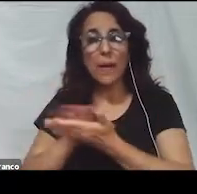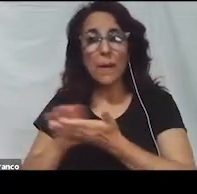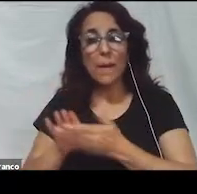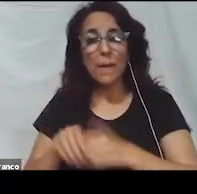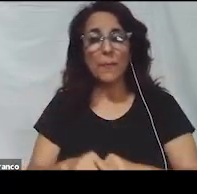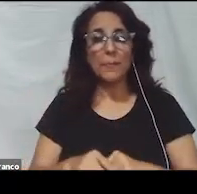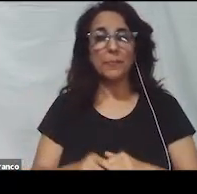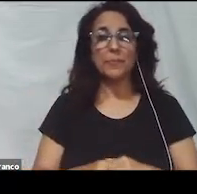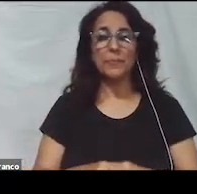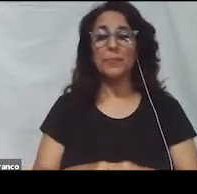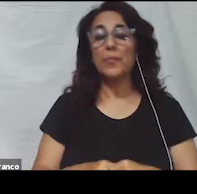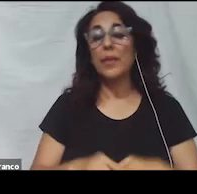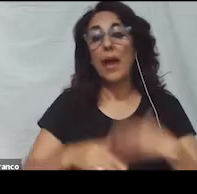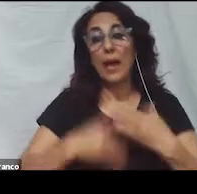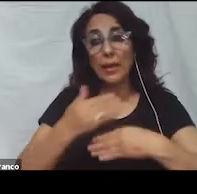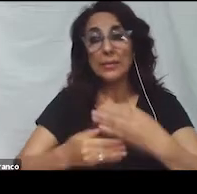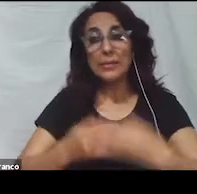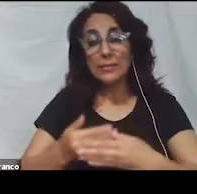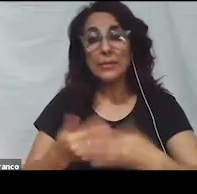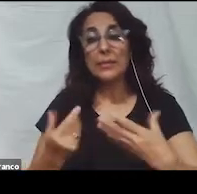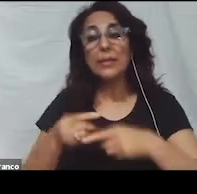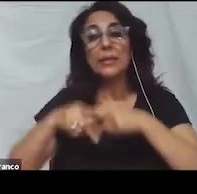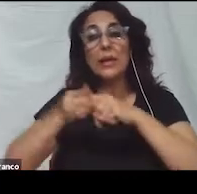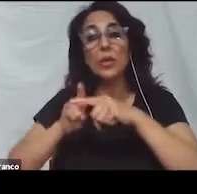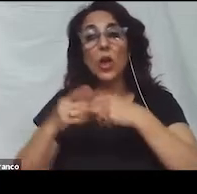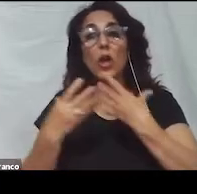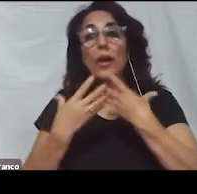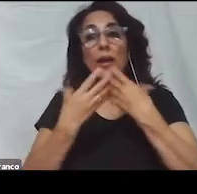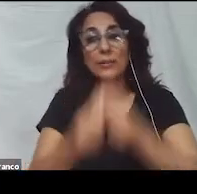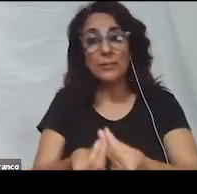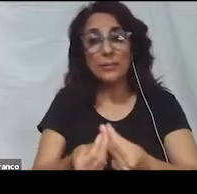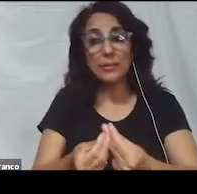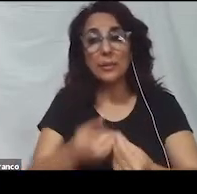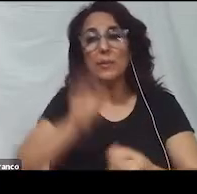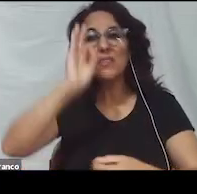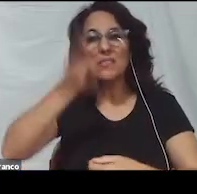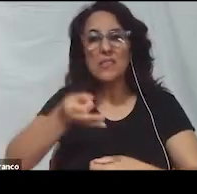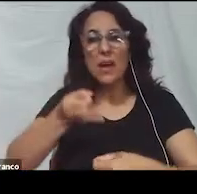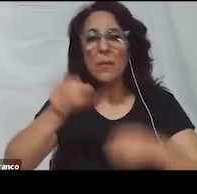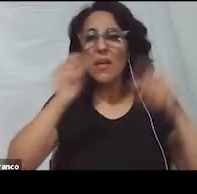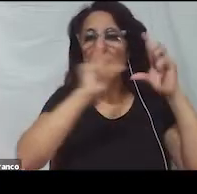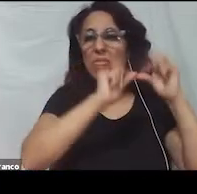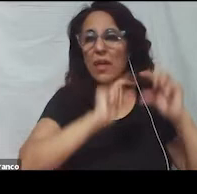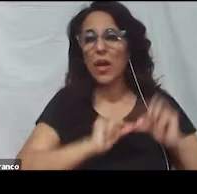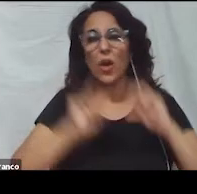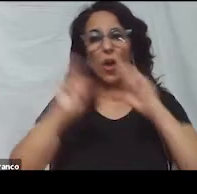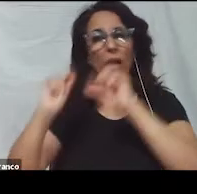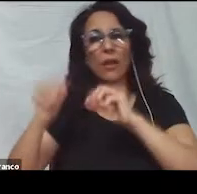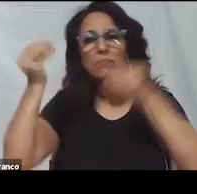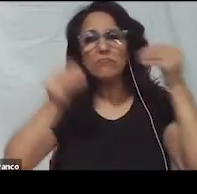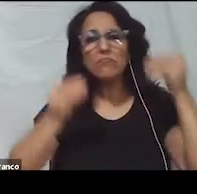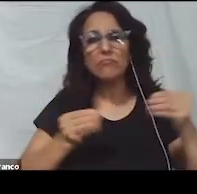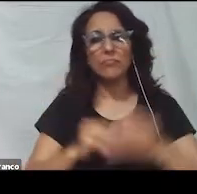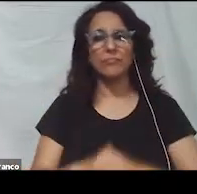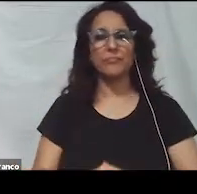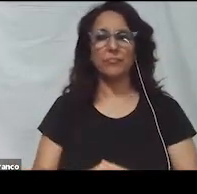estar vacío. ¿Por qué? Porque así la tecnología asistiva sabe que se trata de un elemento decorativo, ¿sí? Lo va a pasar por